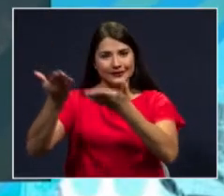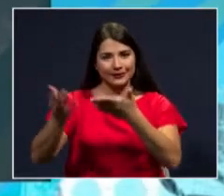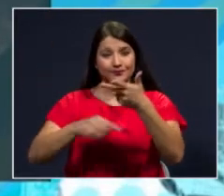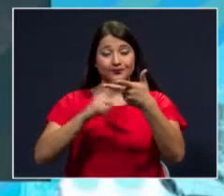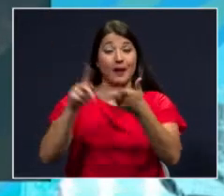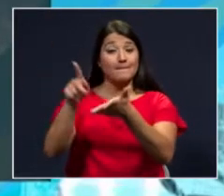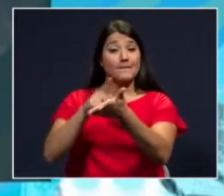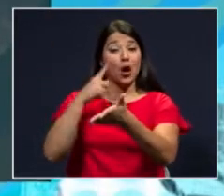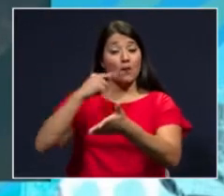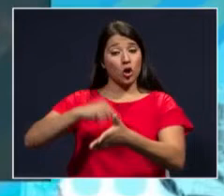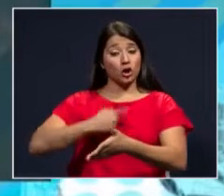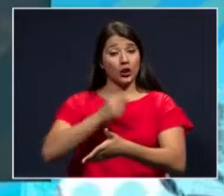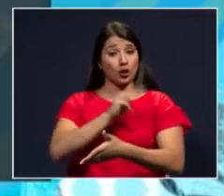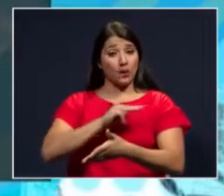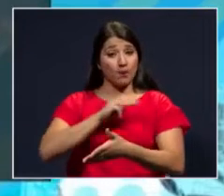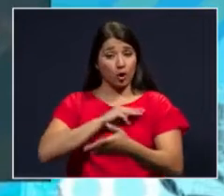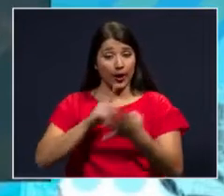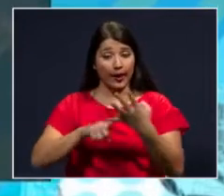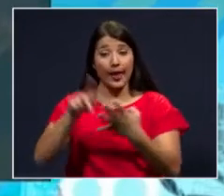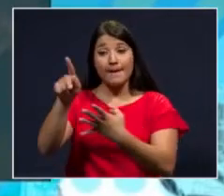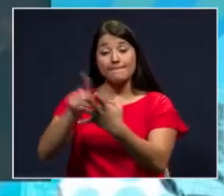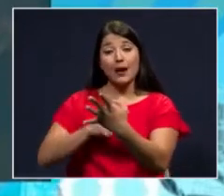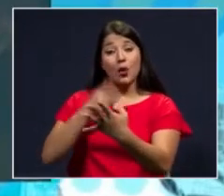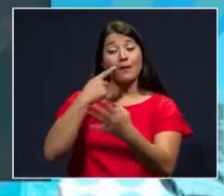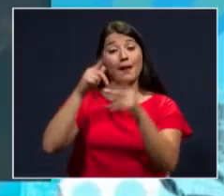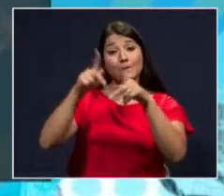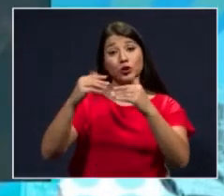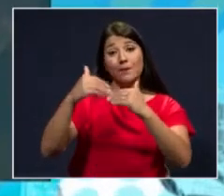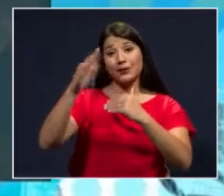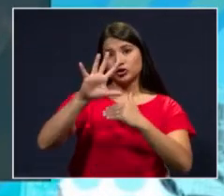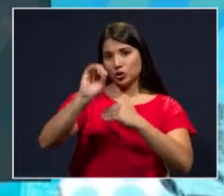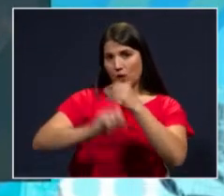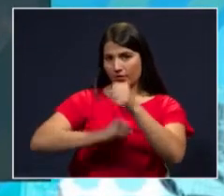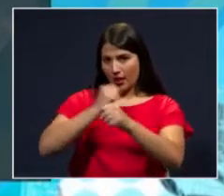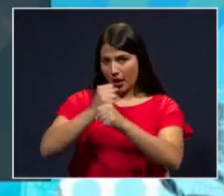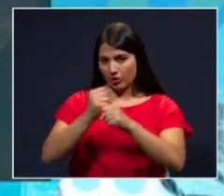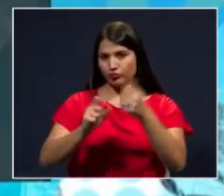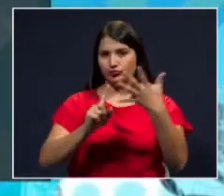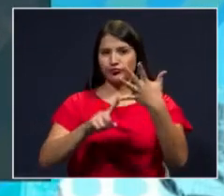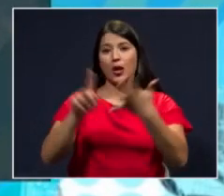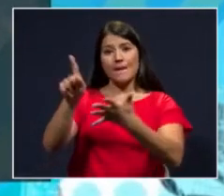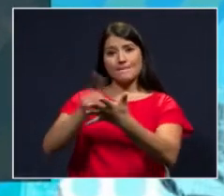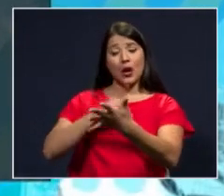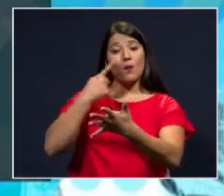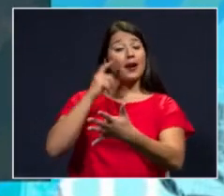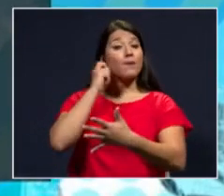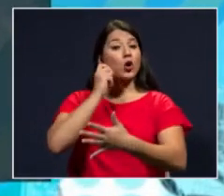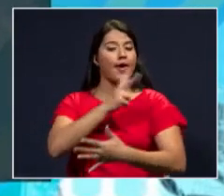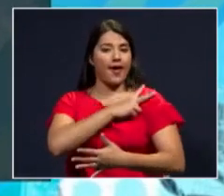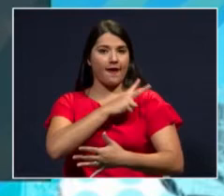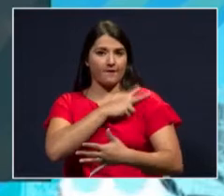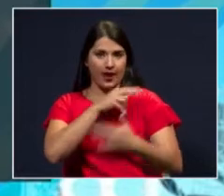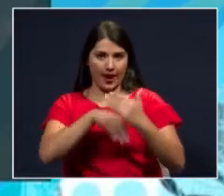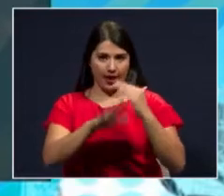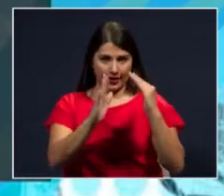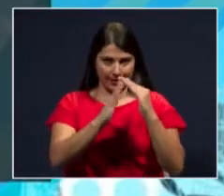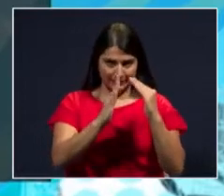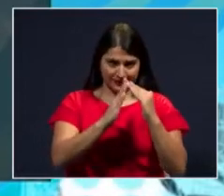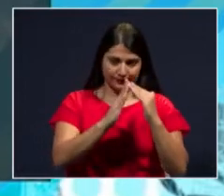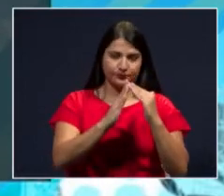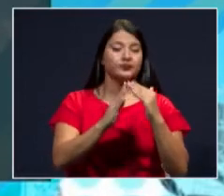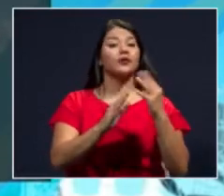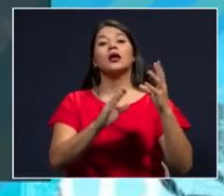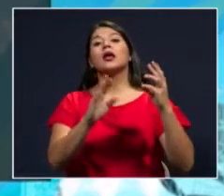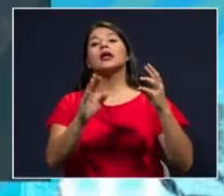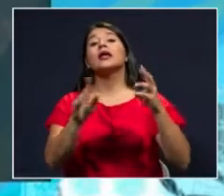moral, indemnización para personas mayores a 50 años, indemnización para mujeres jefas de hogar y que se habilite